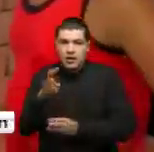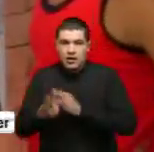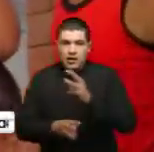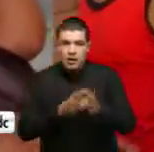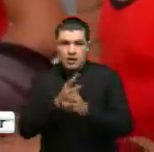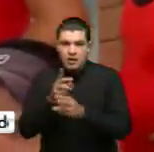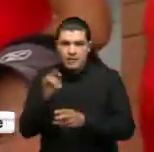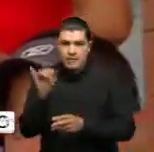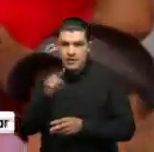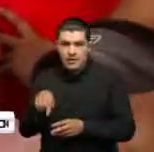en arizona eeuu